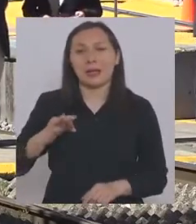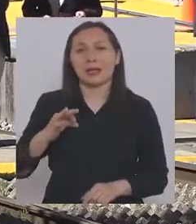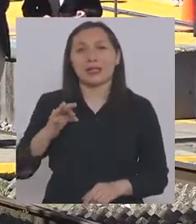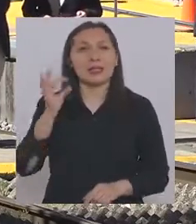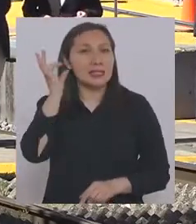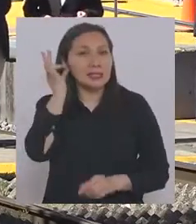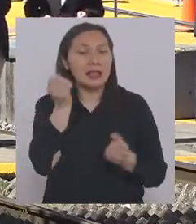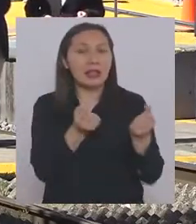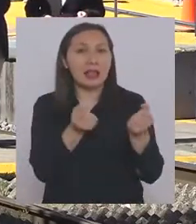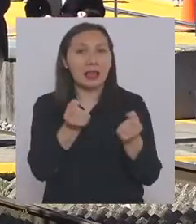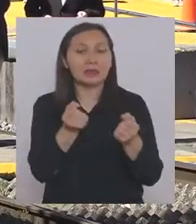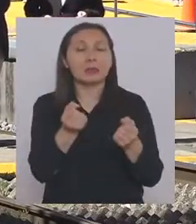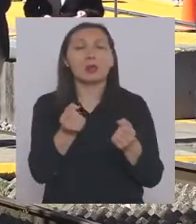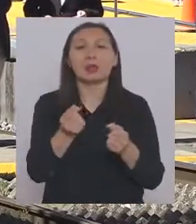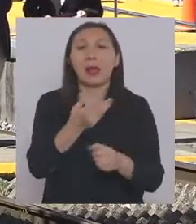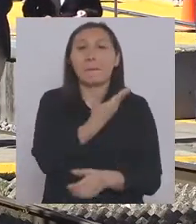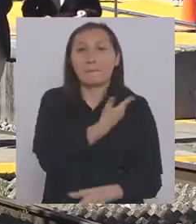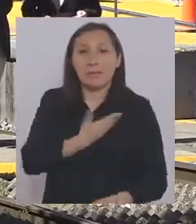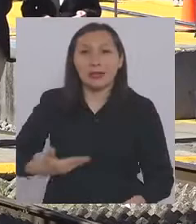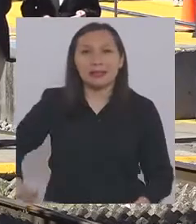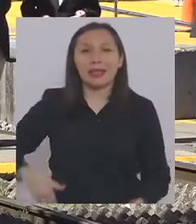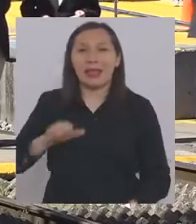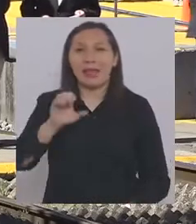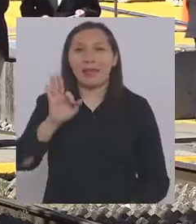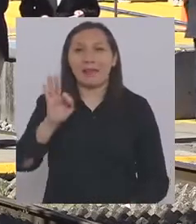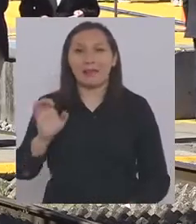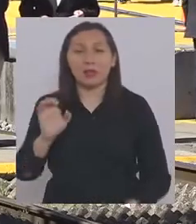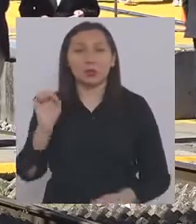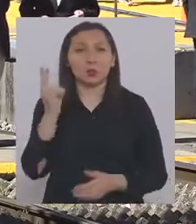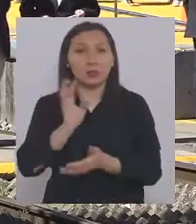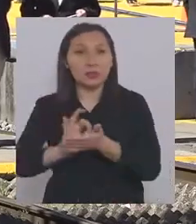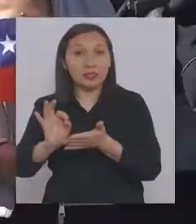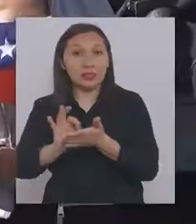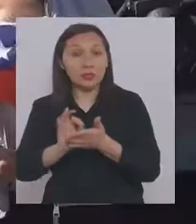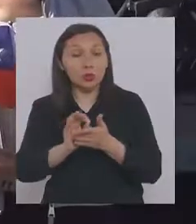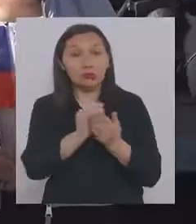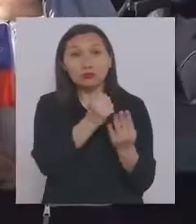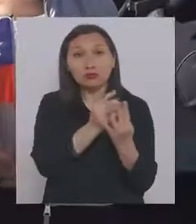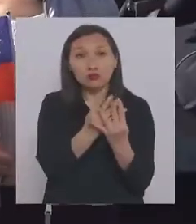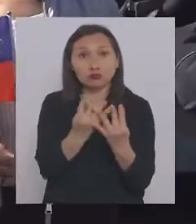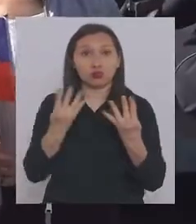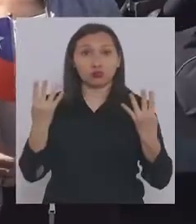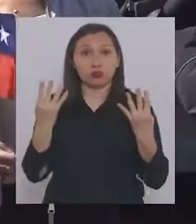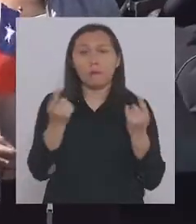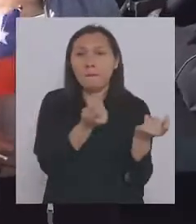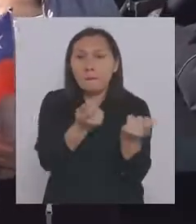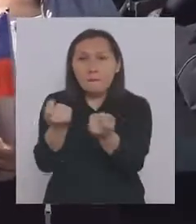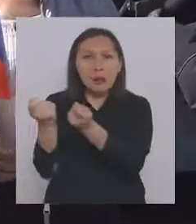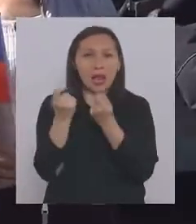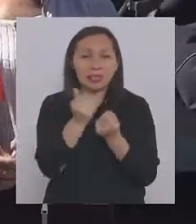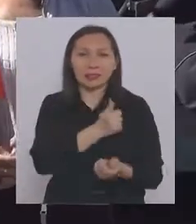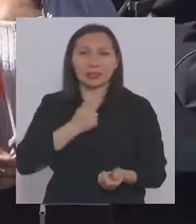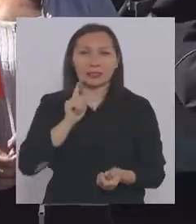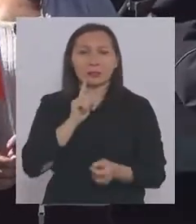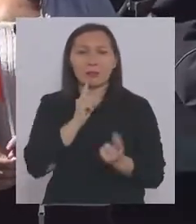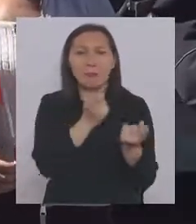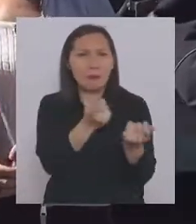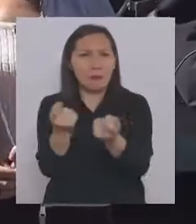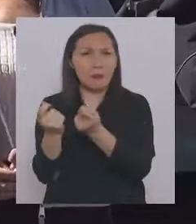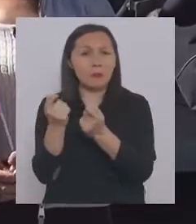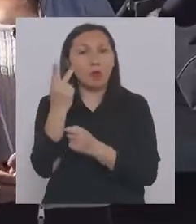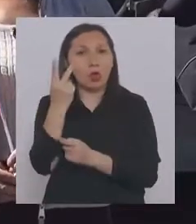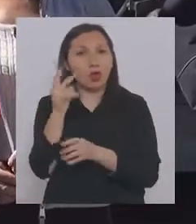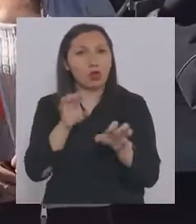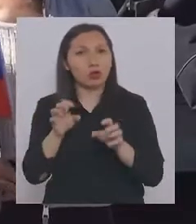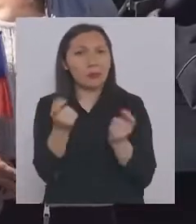a la ministra de Transporte, al presidente DEFE, al subsecretario, porque todos tenemos algo en común, muchas cosas en común, pero dos de